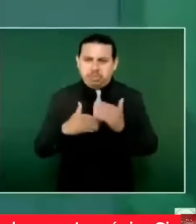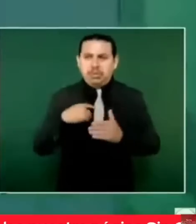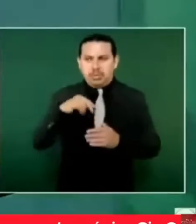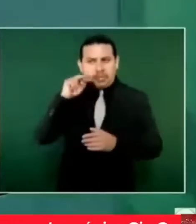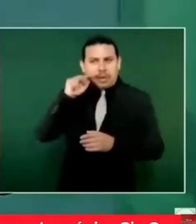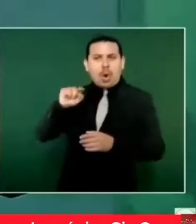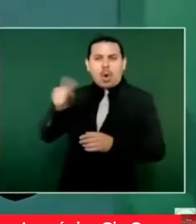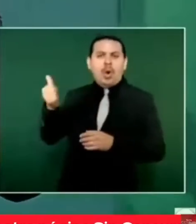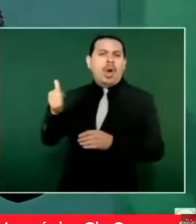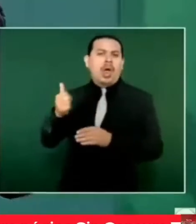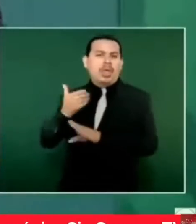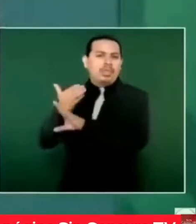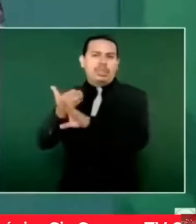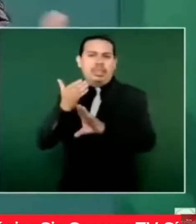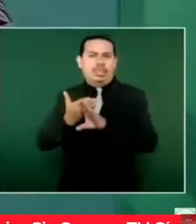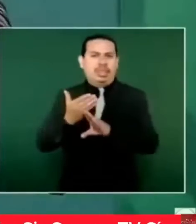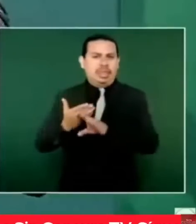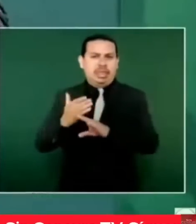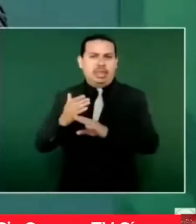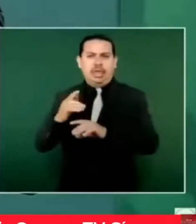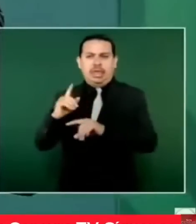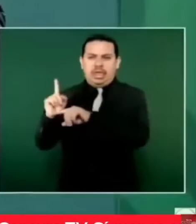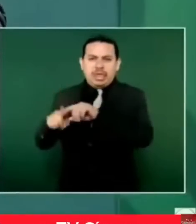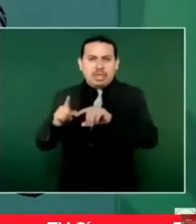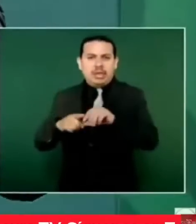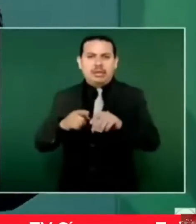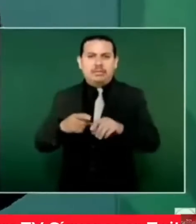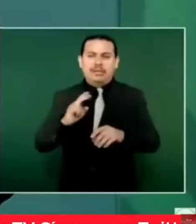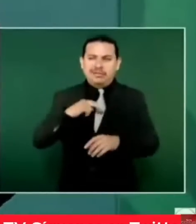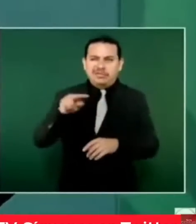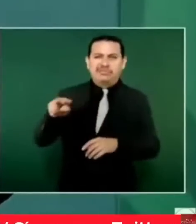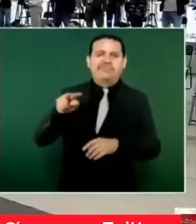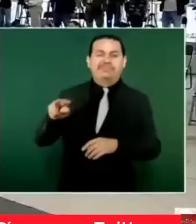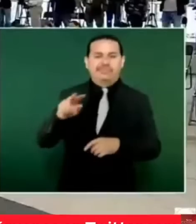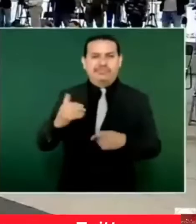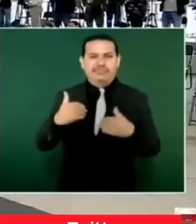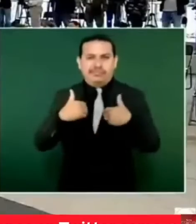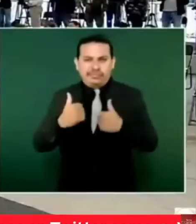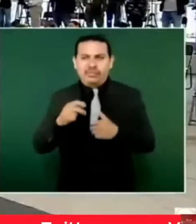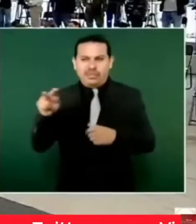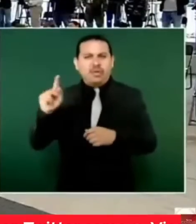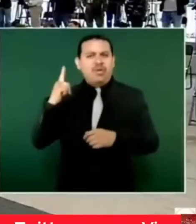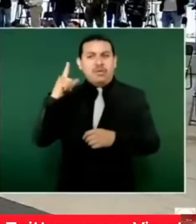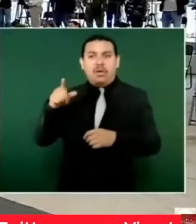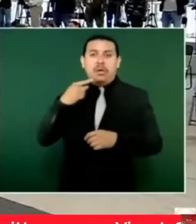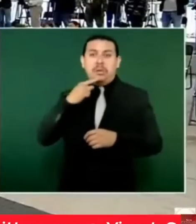Y ya vimos lo que hicieron.